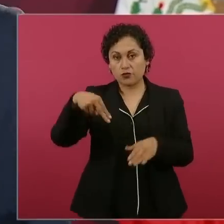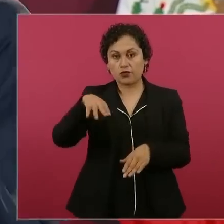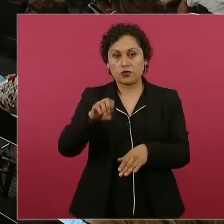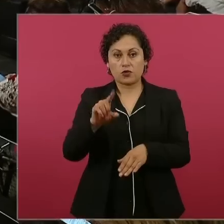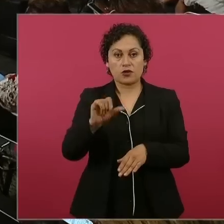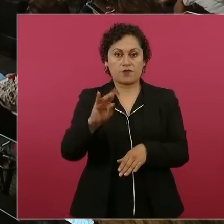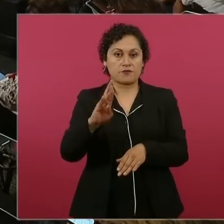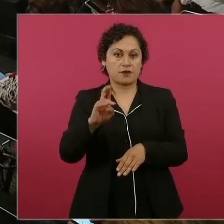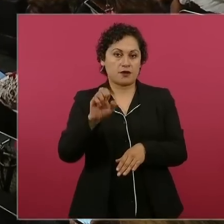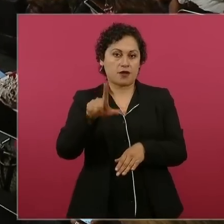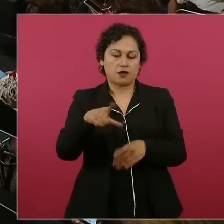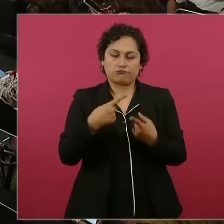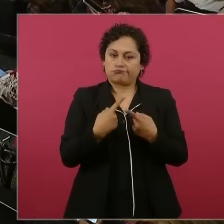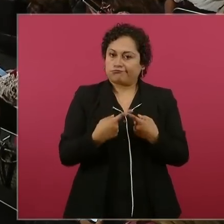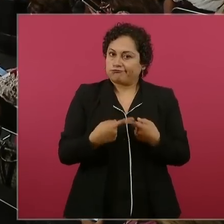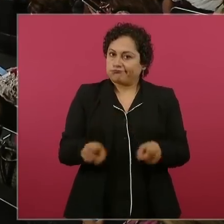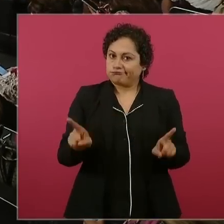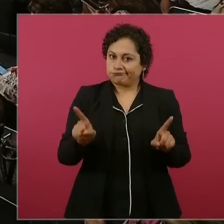porque